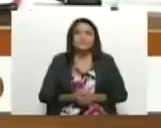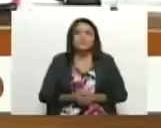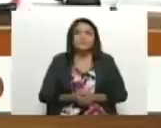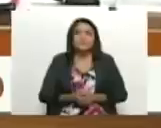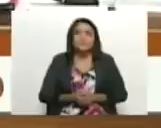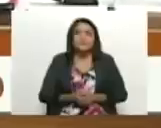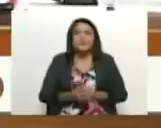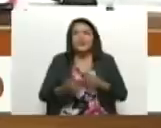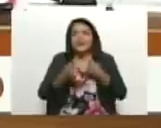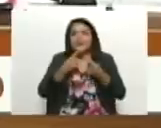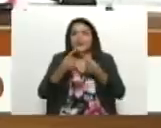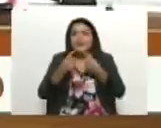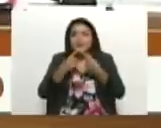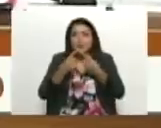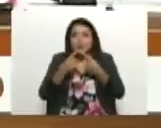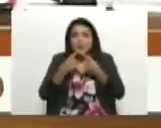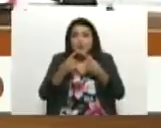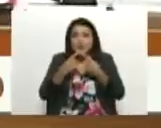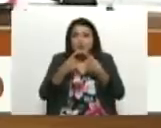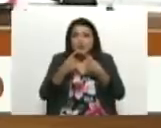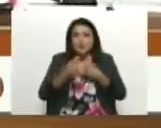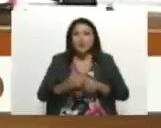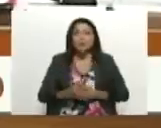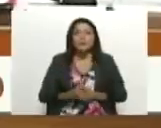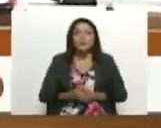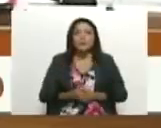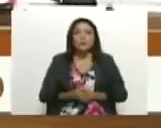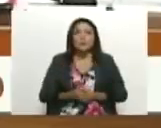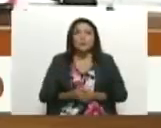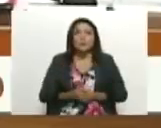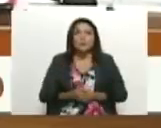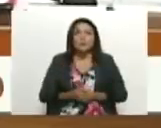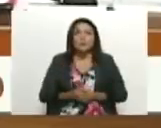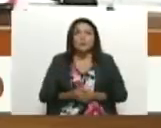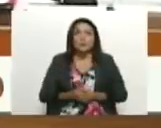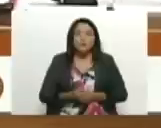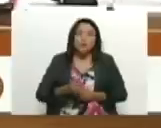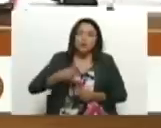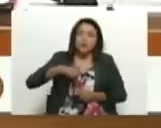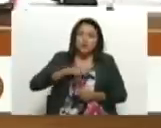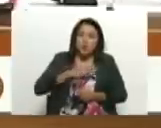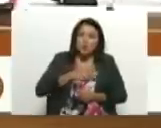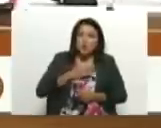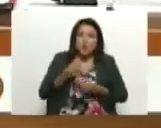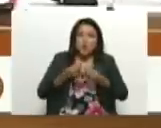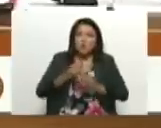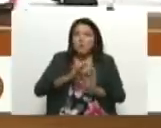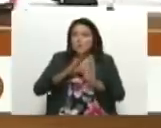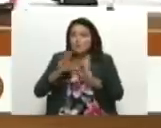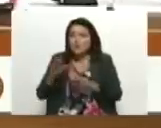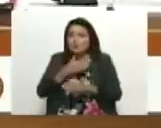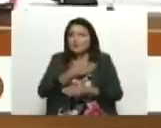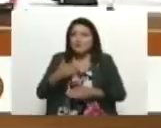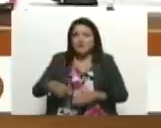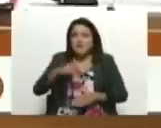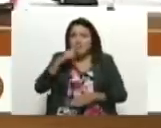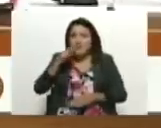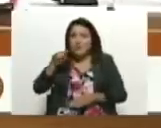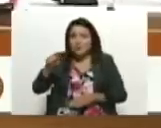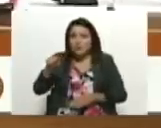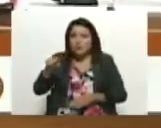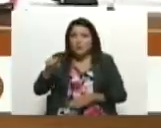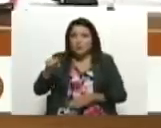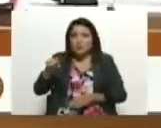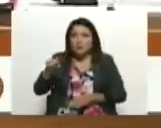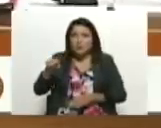discutiendo cuáles son las herramientas con las que acompañaremos al presidente Maduro, al gobierno bolivariano, en esta lucha